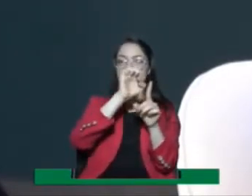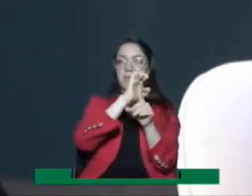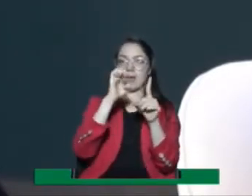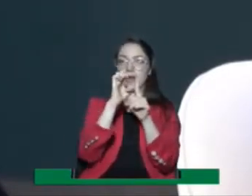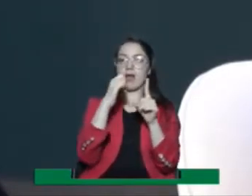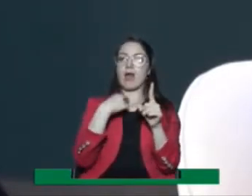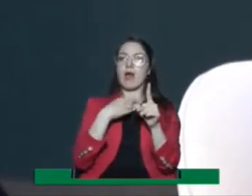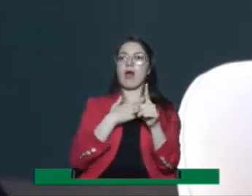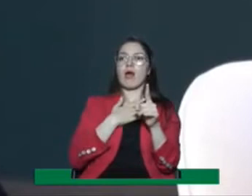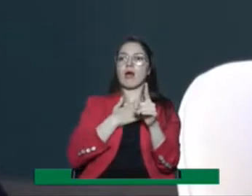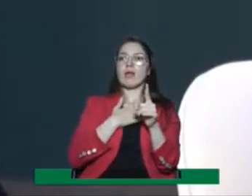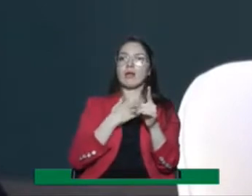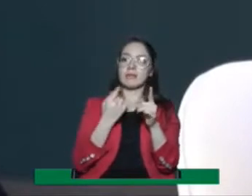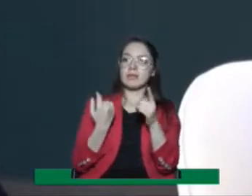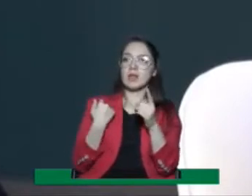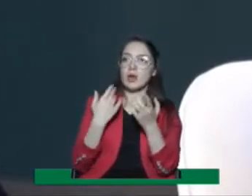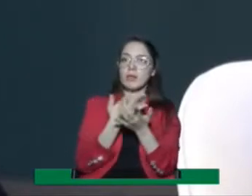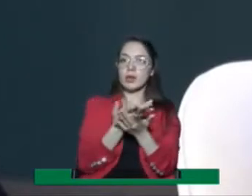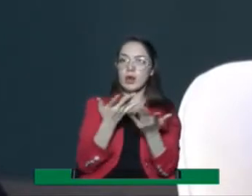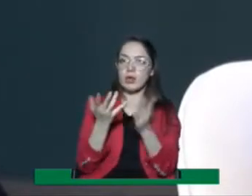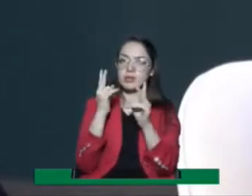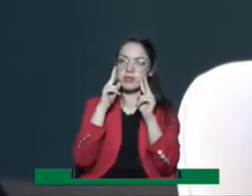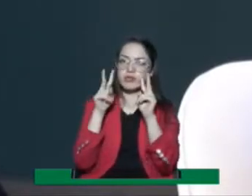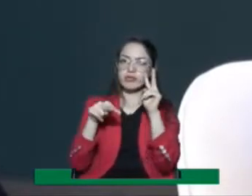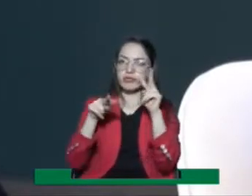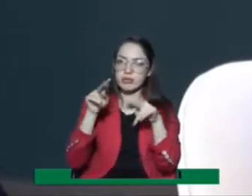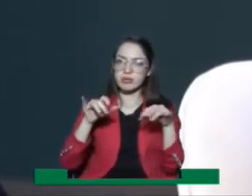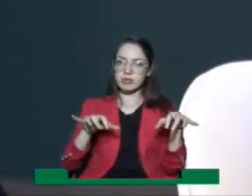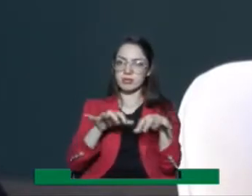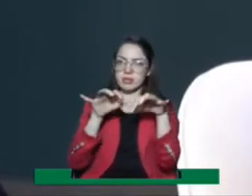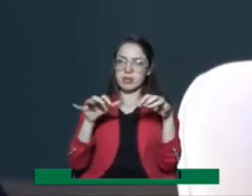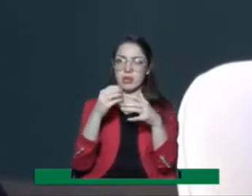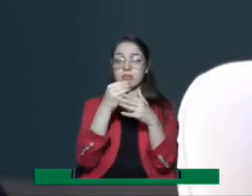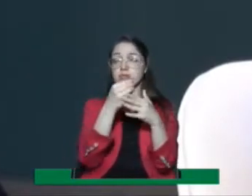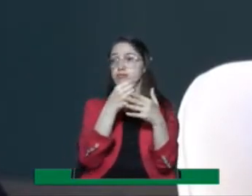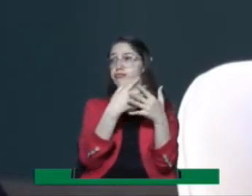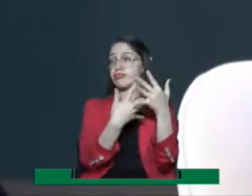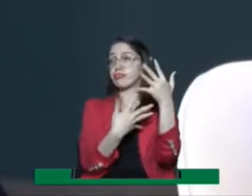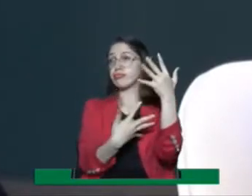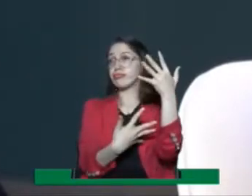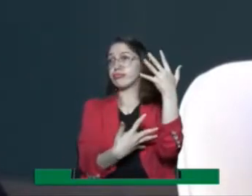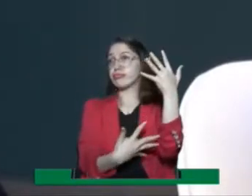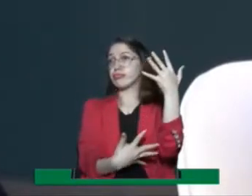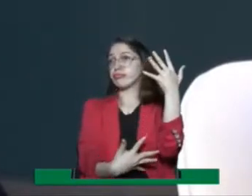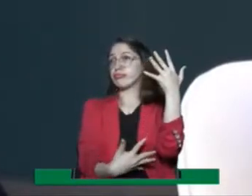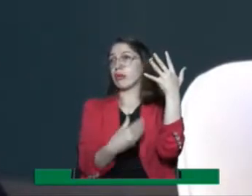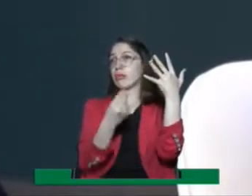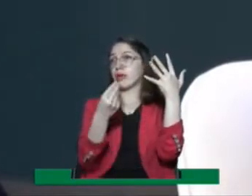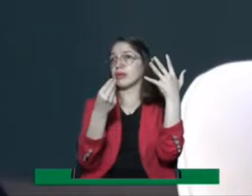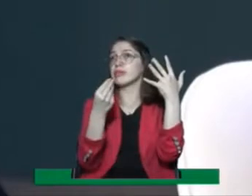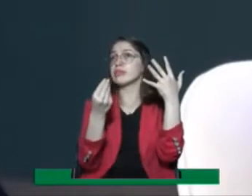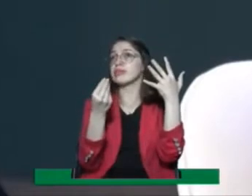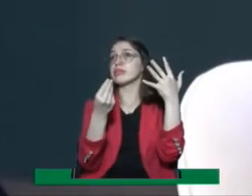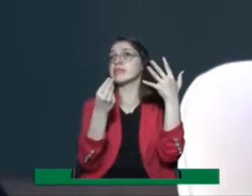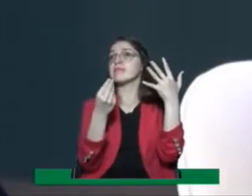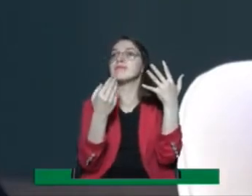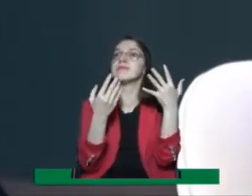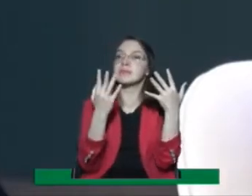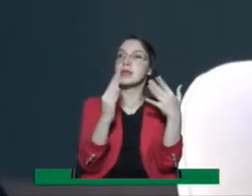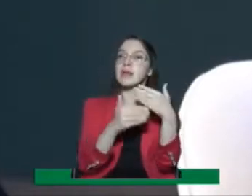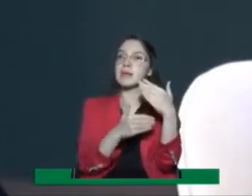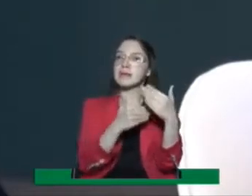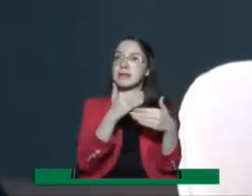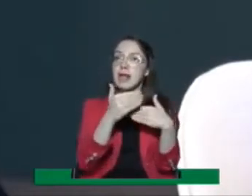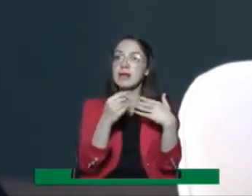actividades de sostenibilidad y muchos otros temas que no terminaría yo de decir de todas las personas que están haciendo